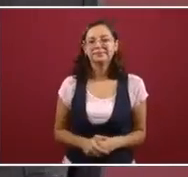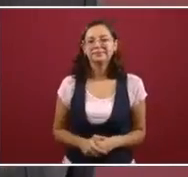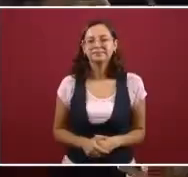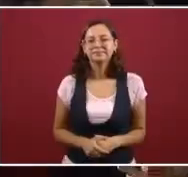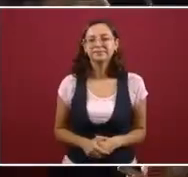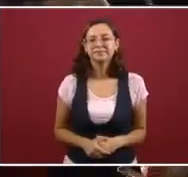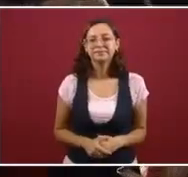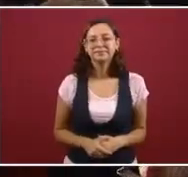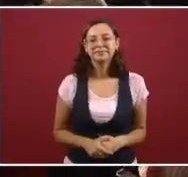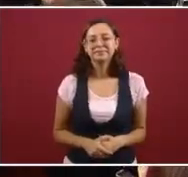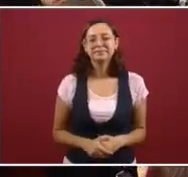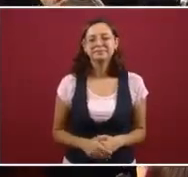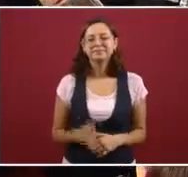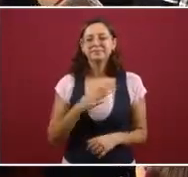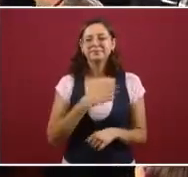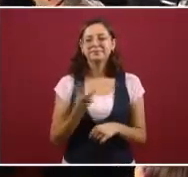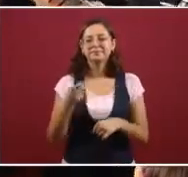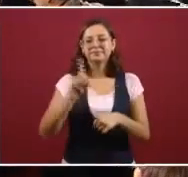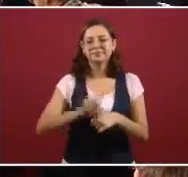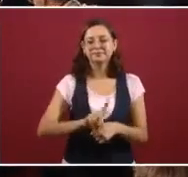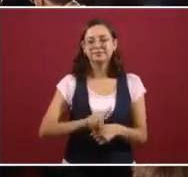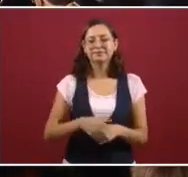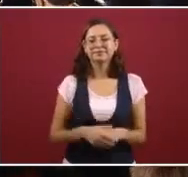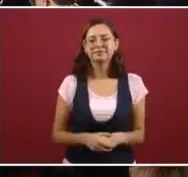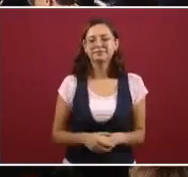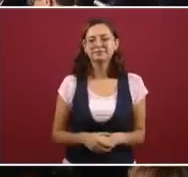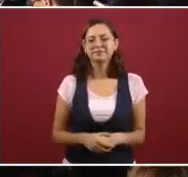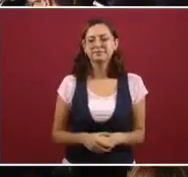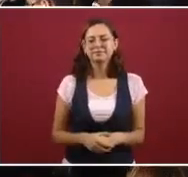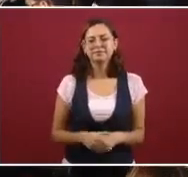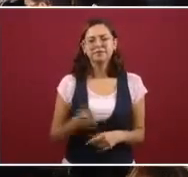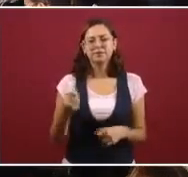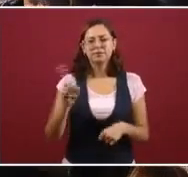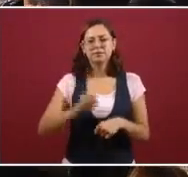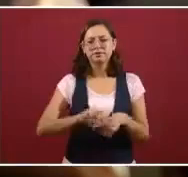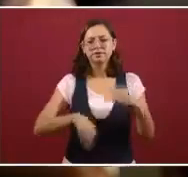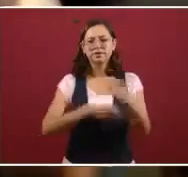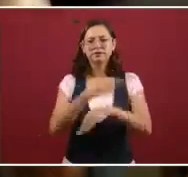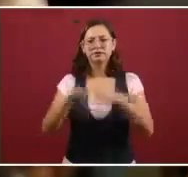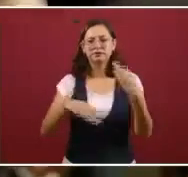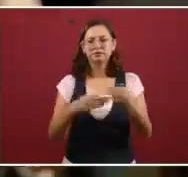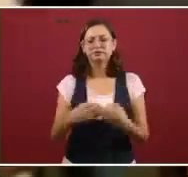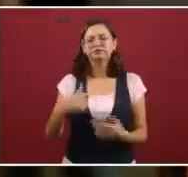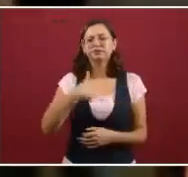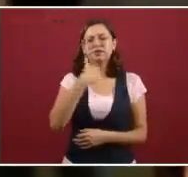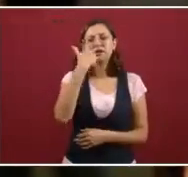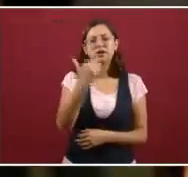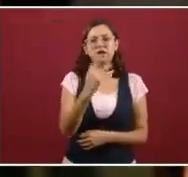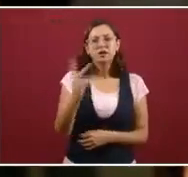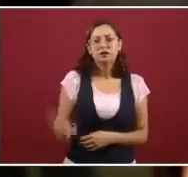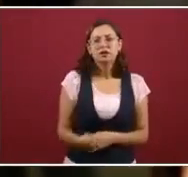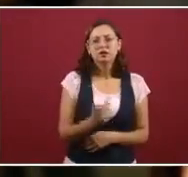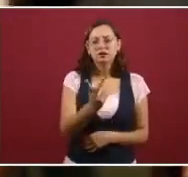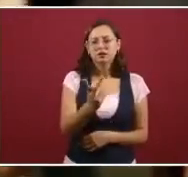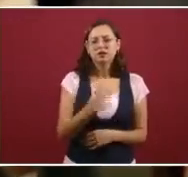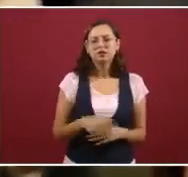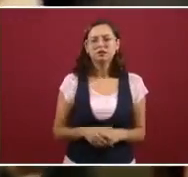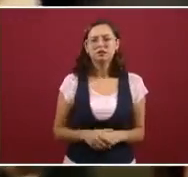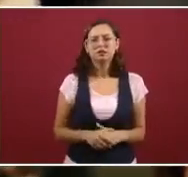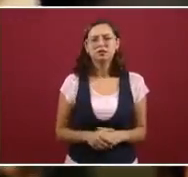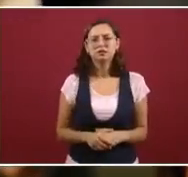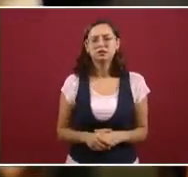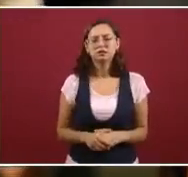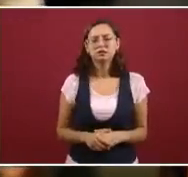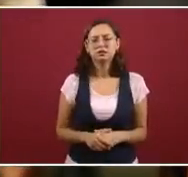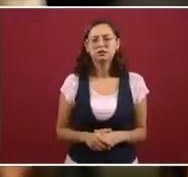también. Buenos días. Urbano Barrera, del diario Ovaciones, señor presidente, buenos días a todos. Yo quisiera preguntarle,